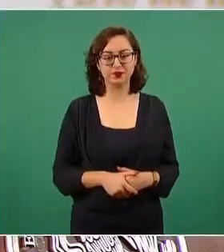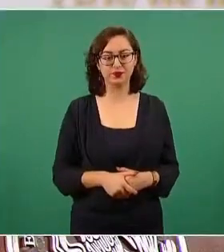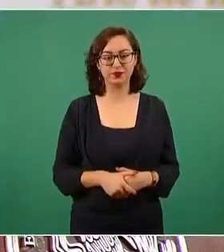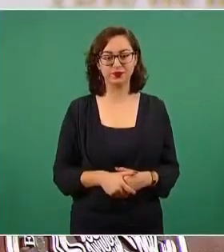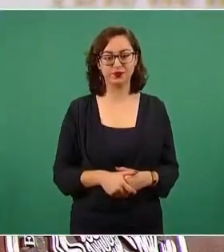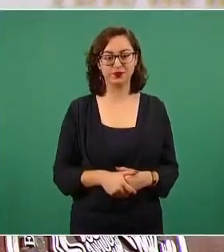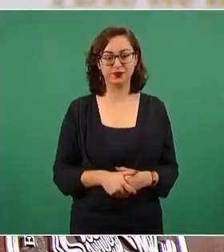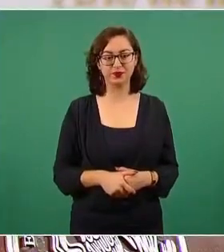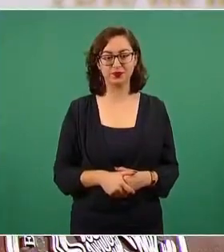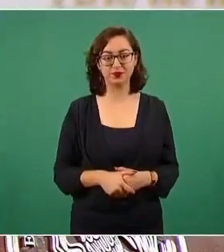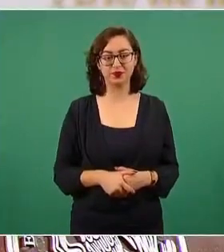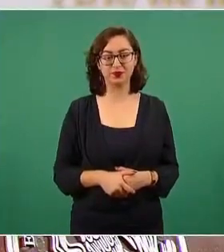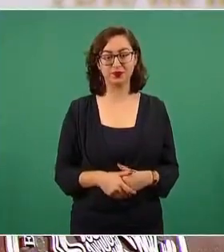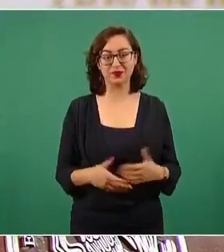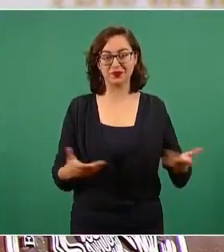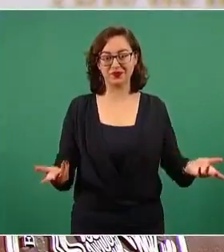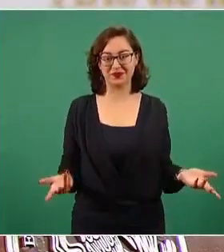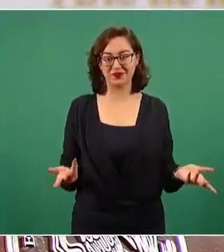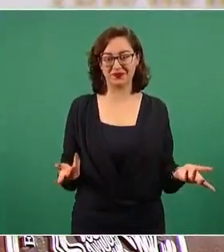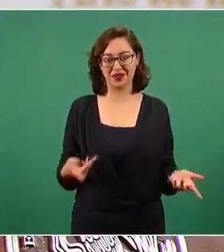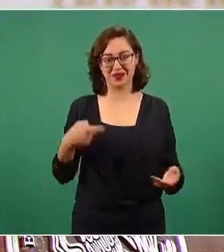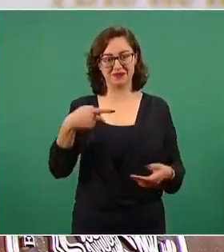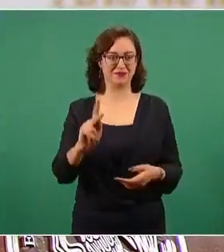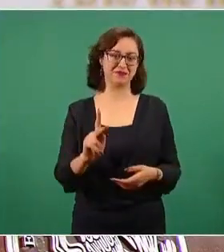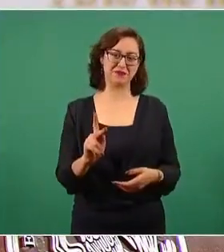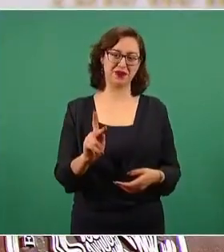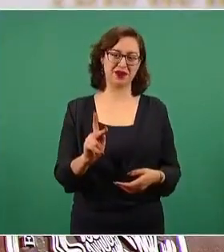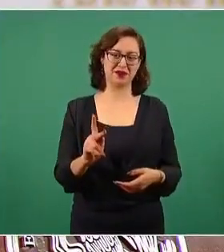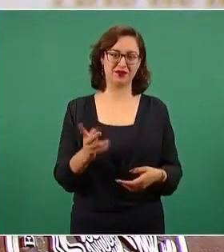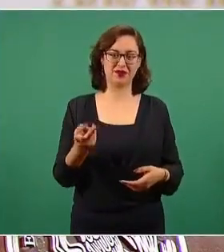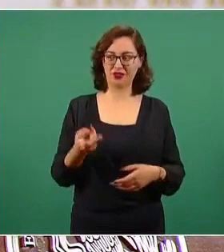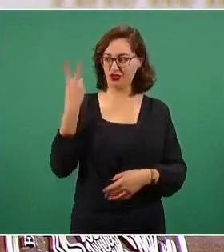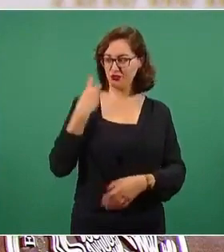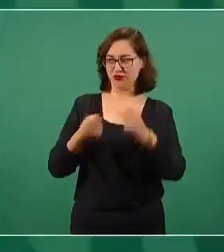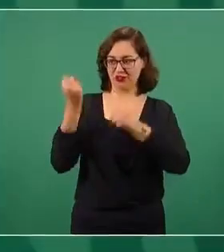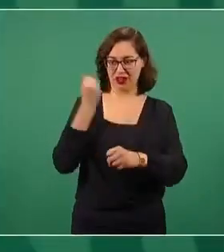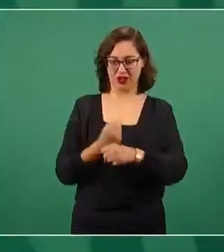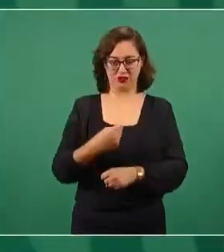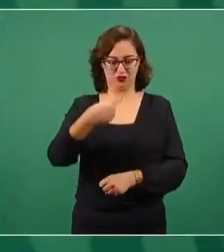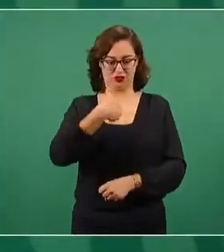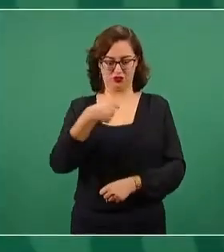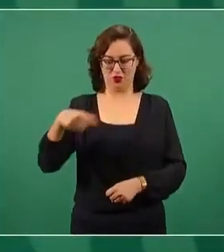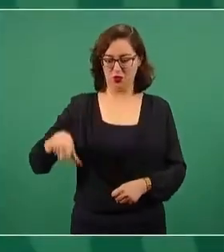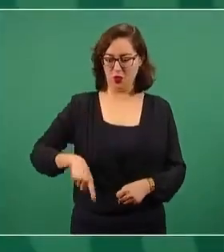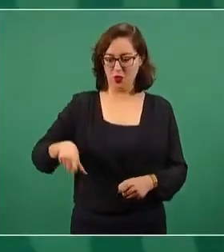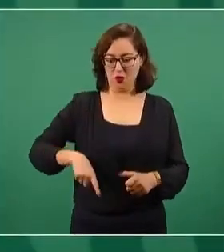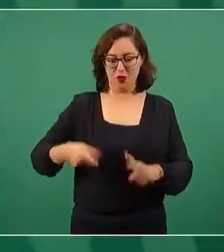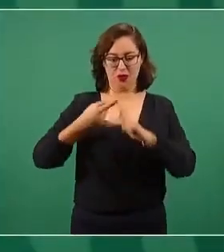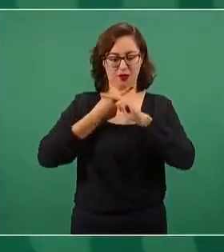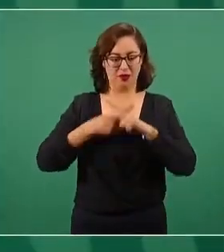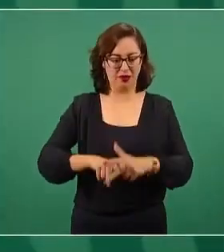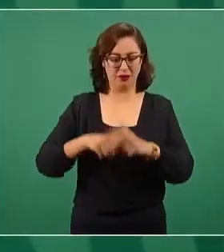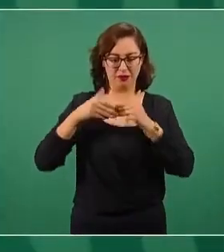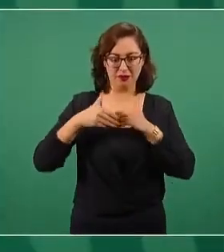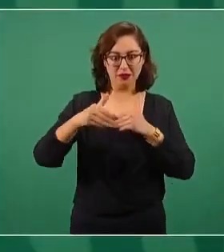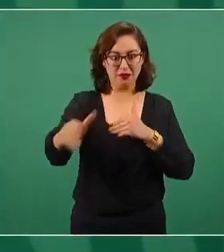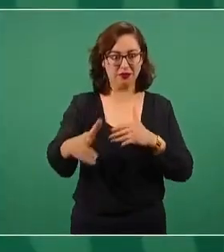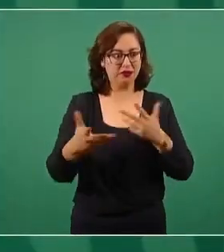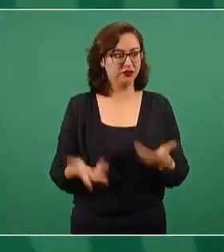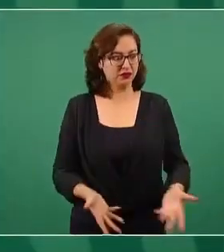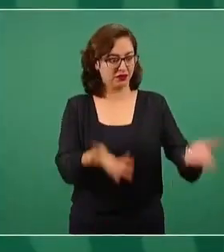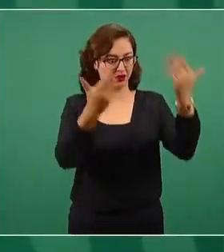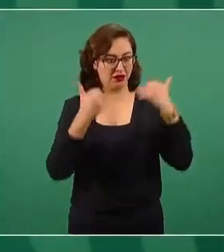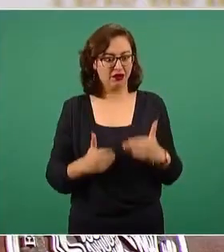Pero nosotros llegamos y la gasolina costaba 19, 20 pesos y